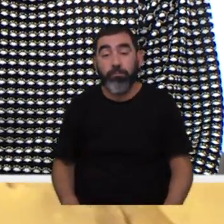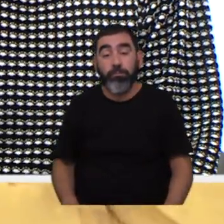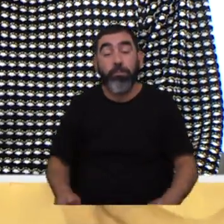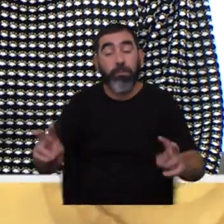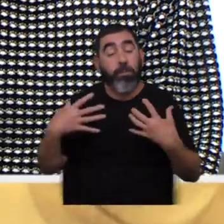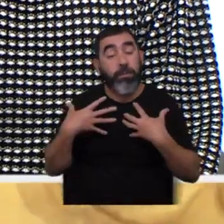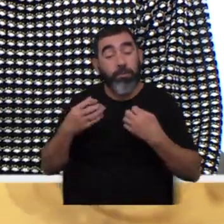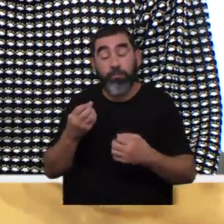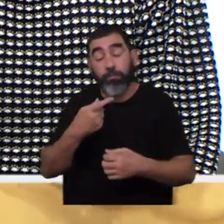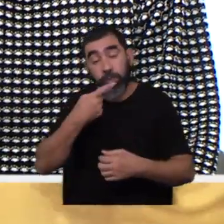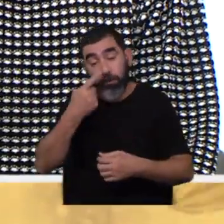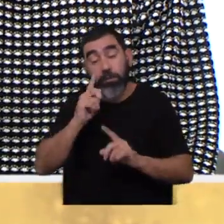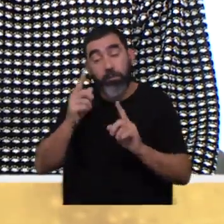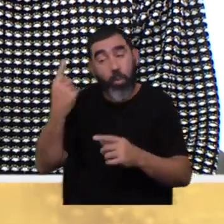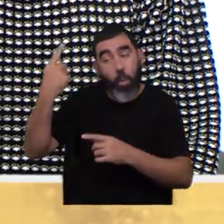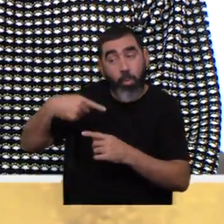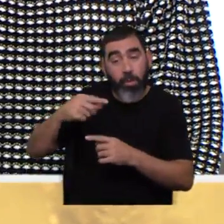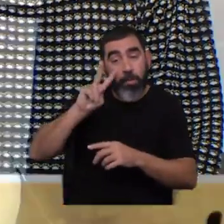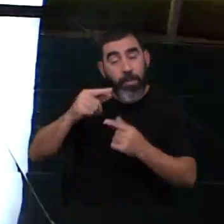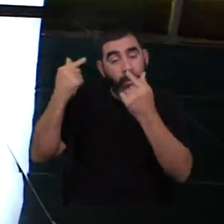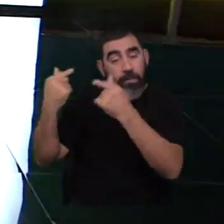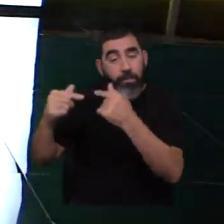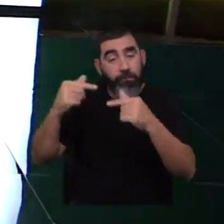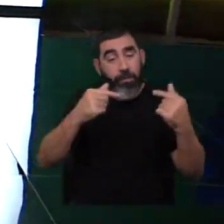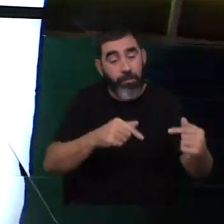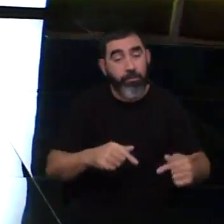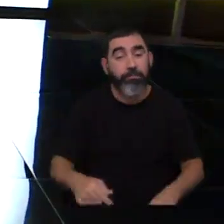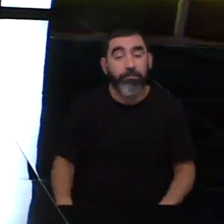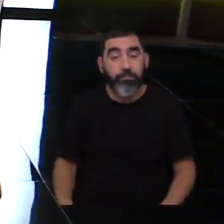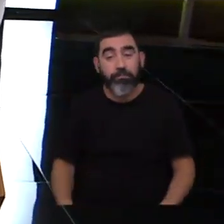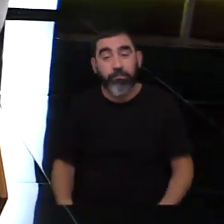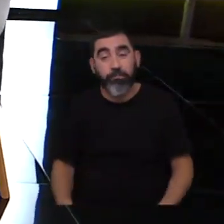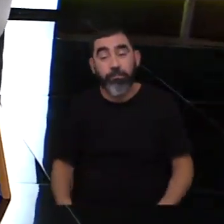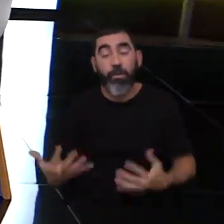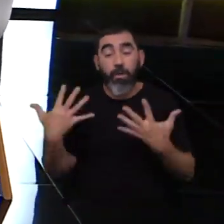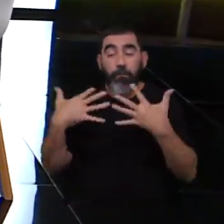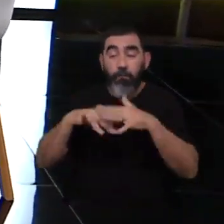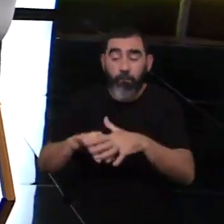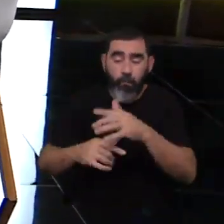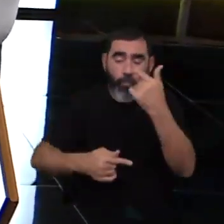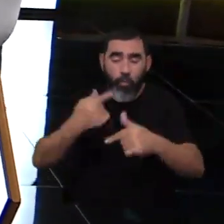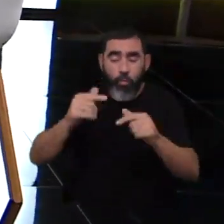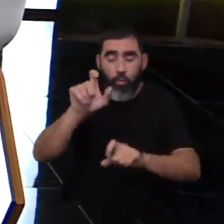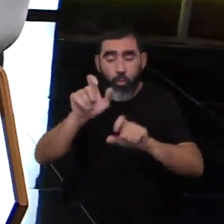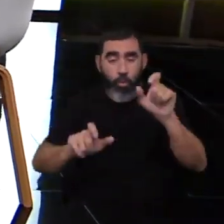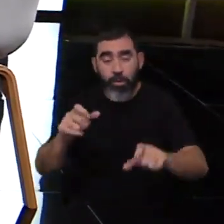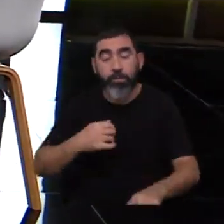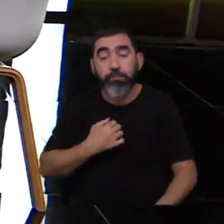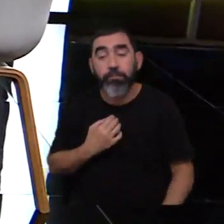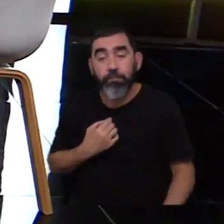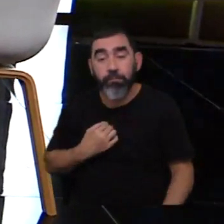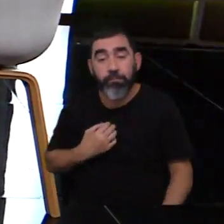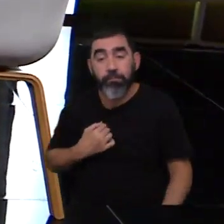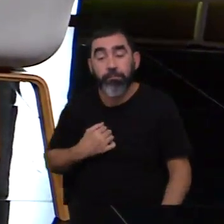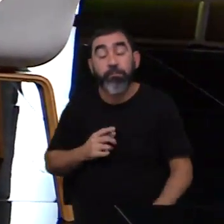y que nos obligó a todos a mirar las cosas de otros lugares, ¿no? Pero involucrar también a distintos actores, digamos. Creo que es algo que